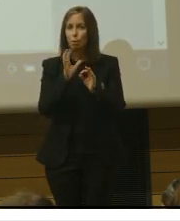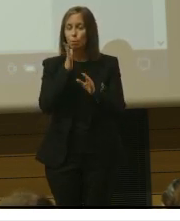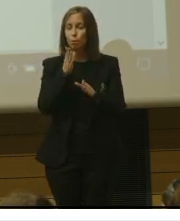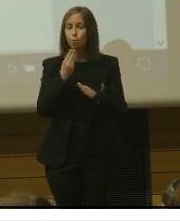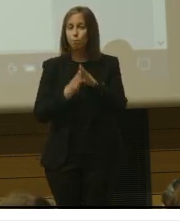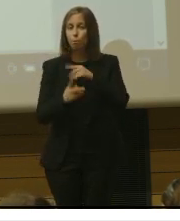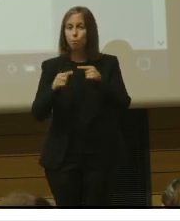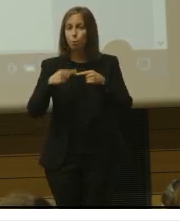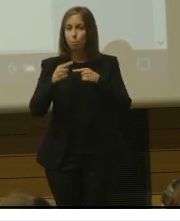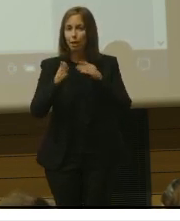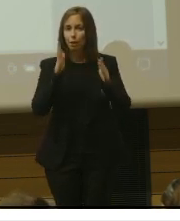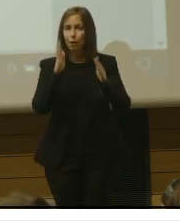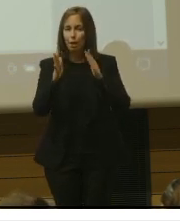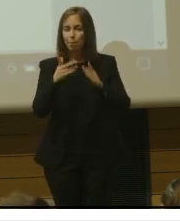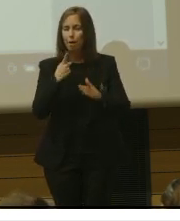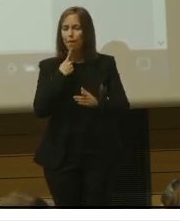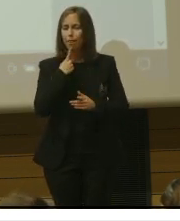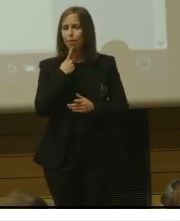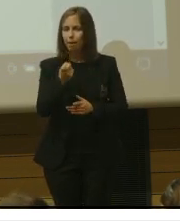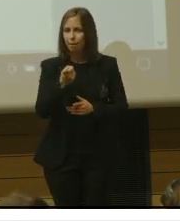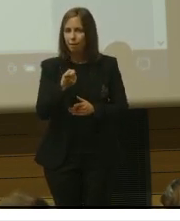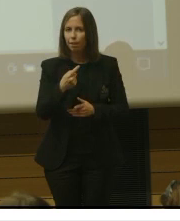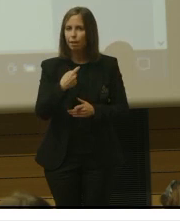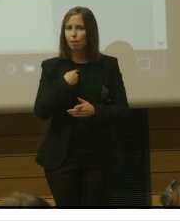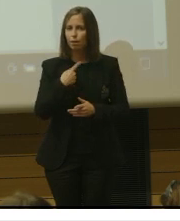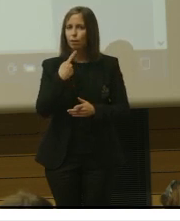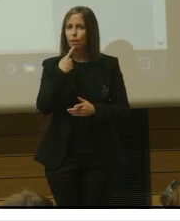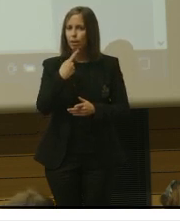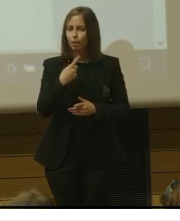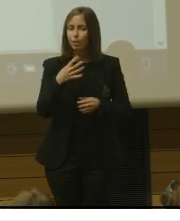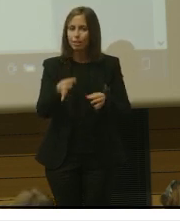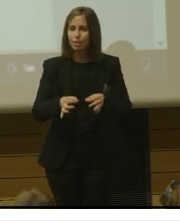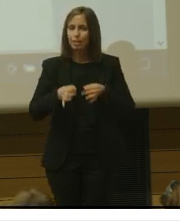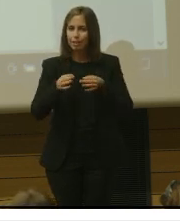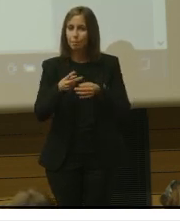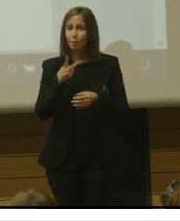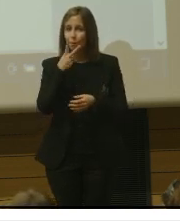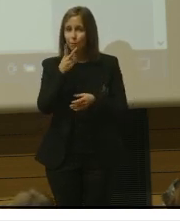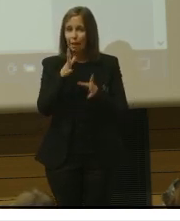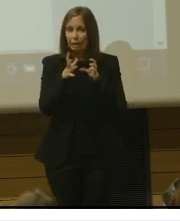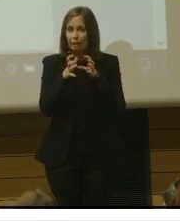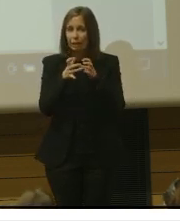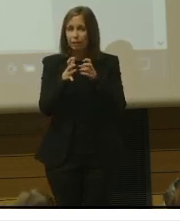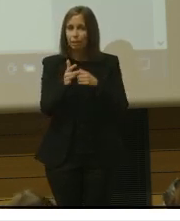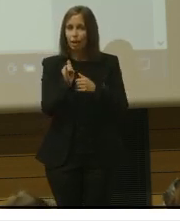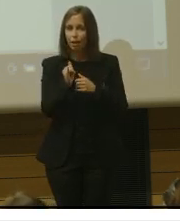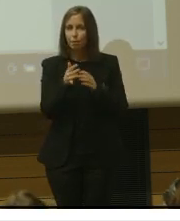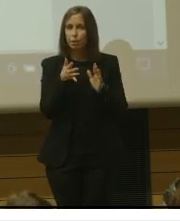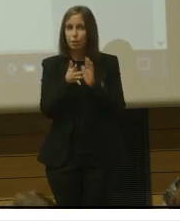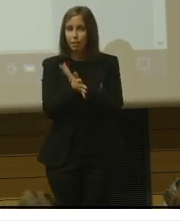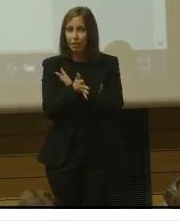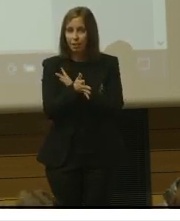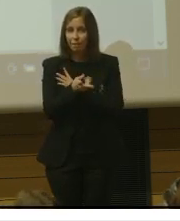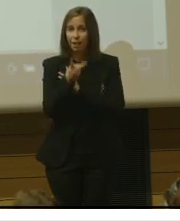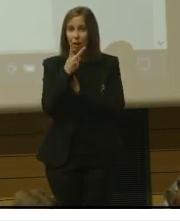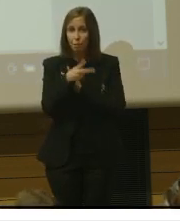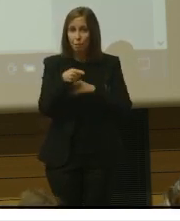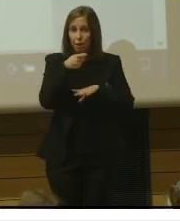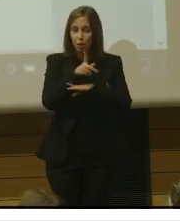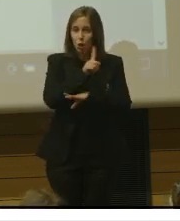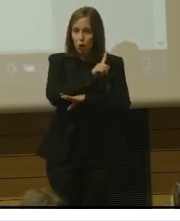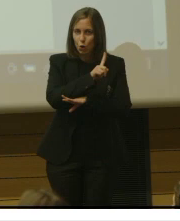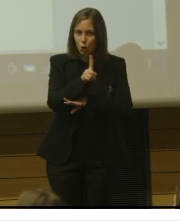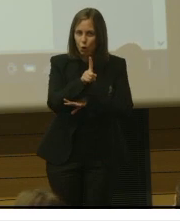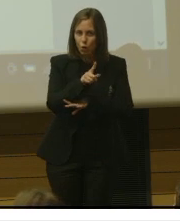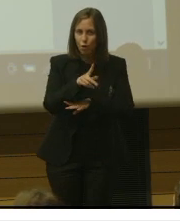periodo muy complejo donde yo les adelanto que van a tener ganas de fumar, ¿no? Pero que tengan ganas de fumar no significa que tengan que hacerlo, ¿no? Ellas tienen poder